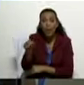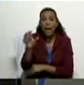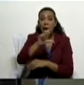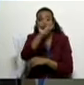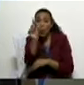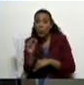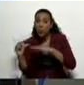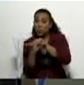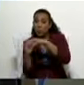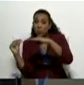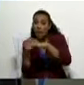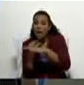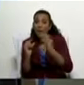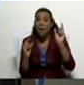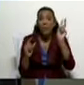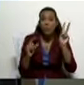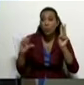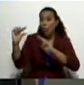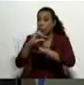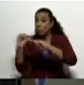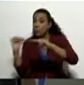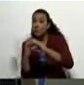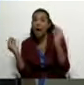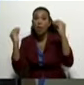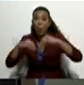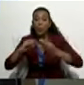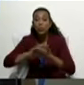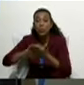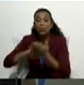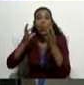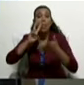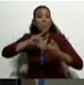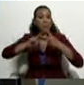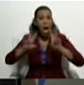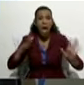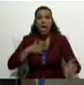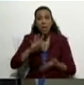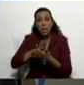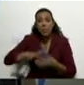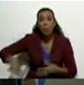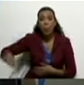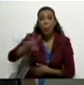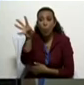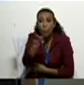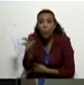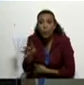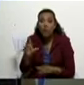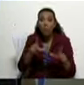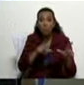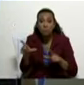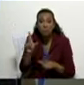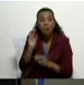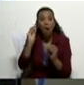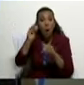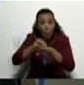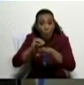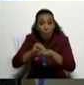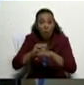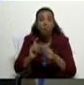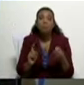Guyana en torno a la controversia sobre el territorio de la Guayana Esequiba?